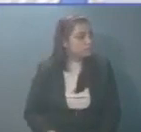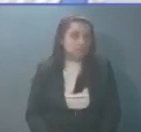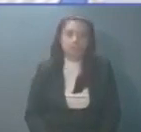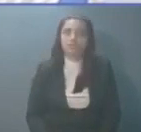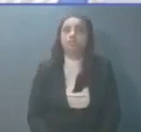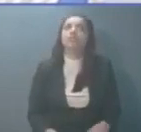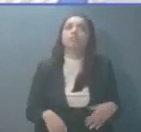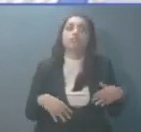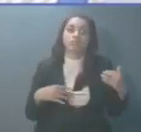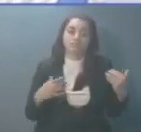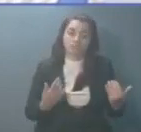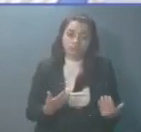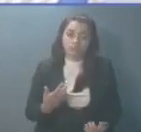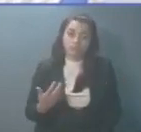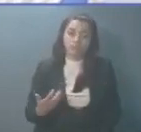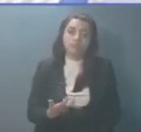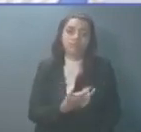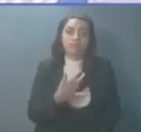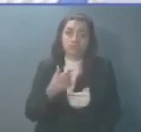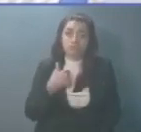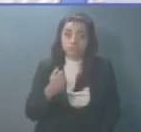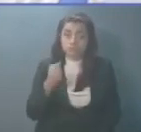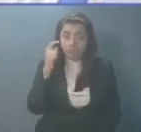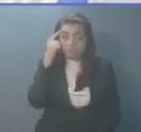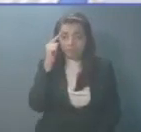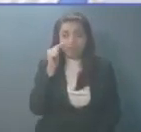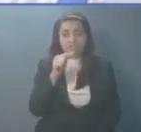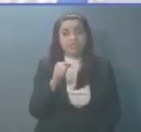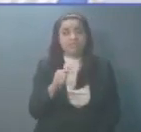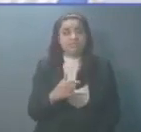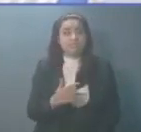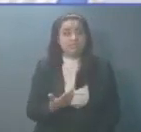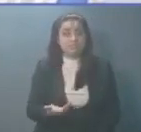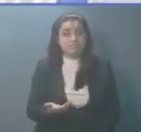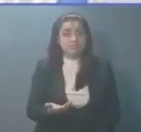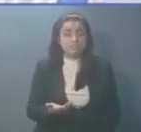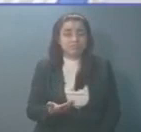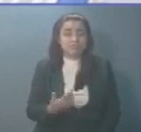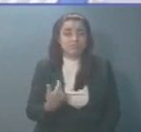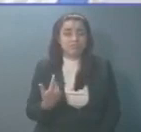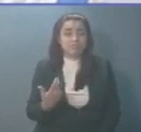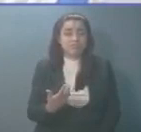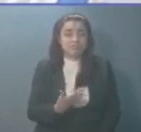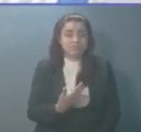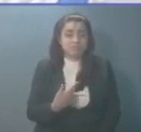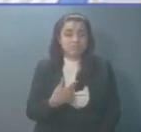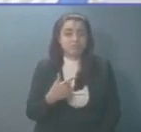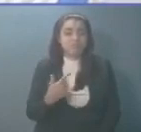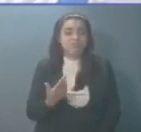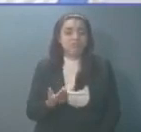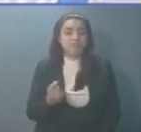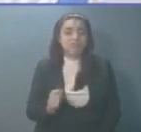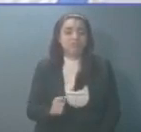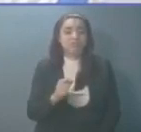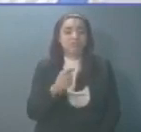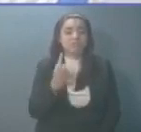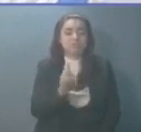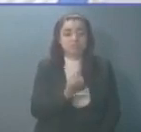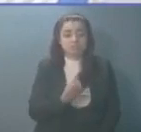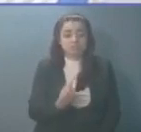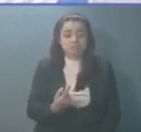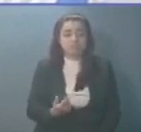Porque para nosotros esto no es más que un montaje por parte de quienes lo